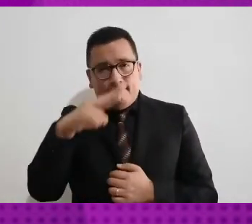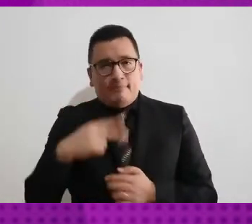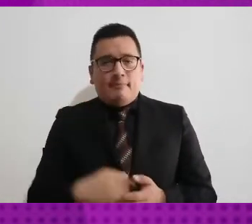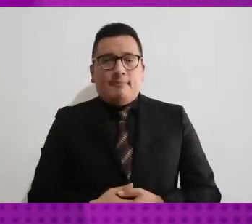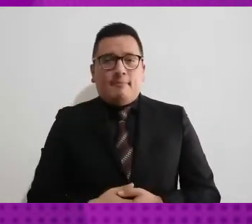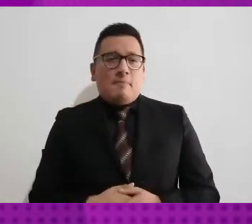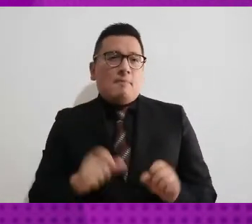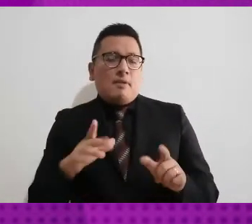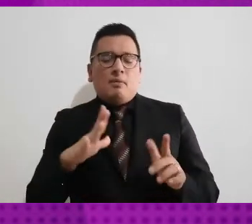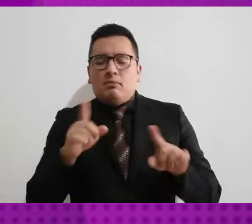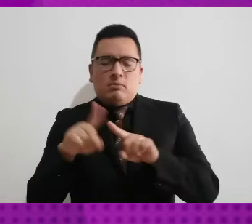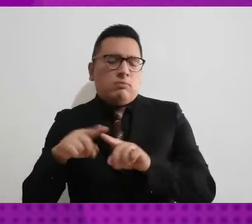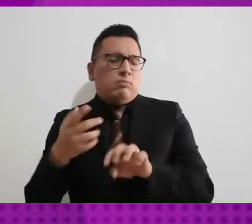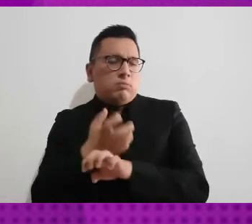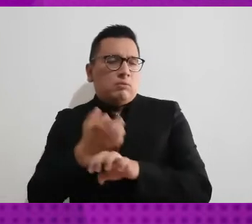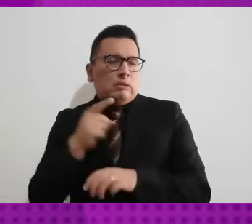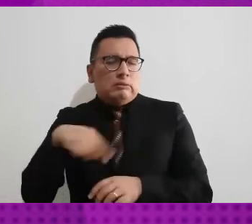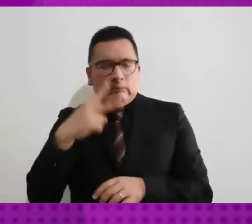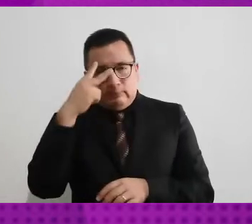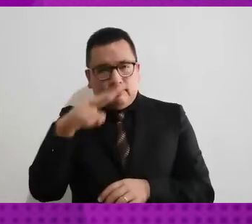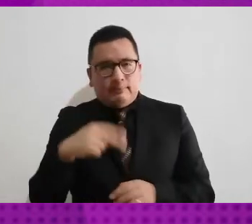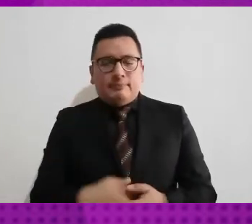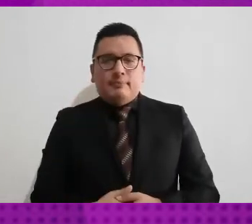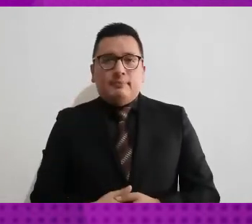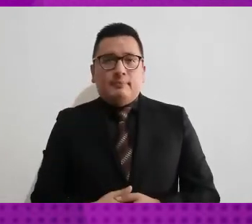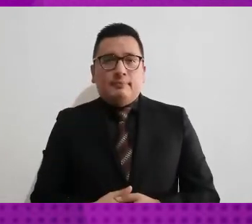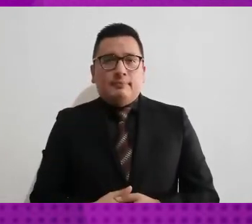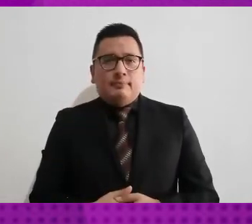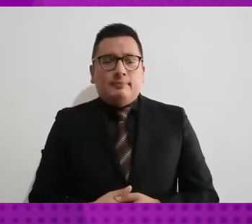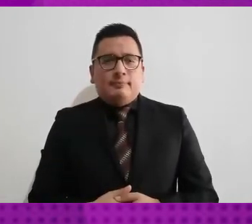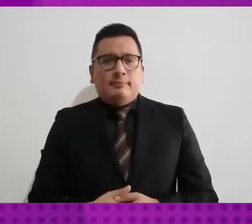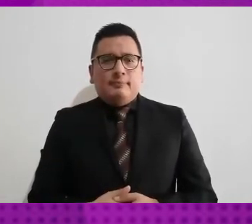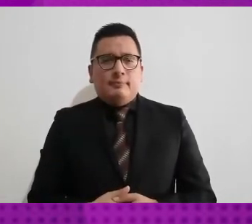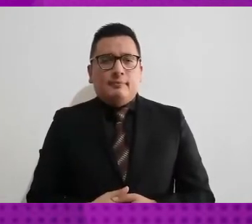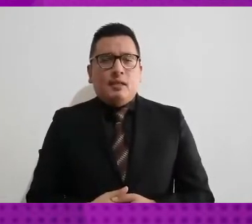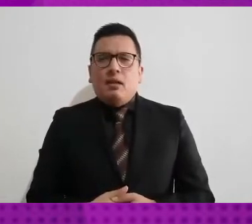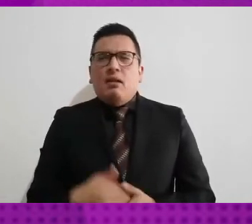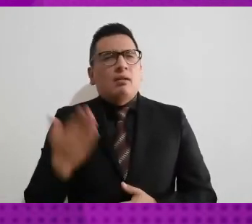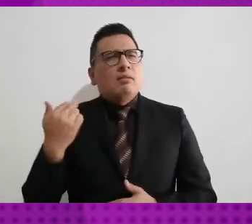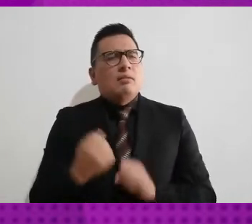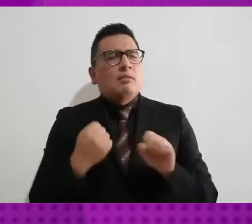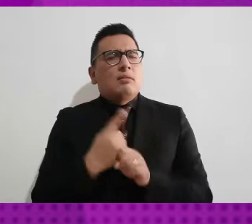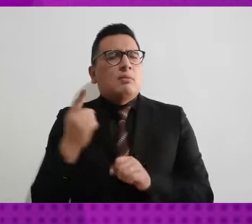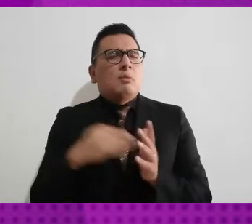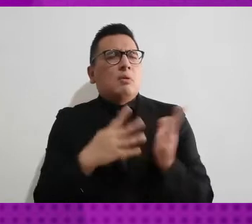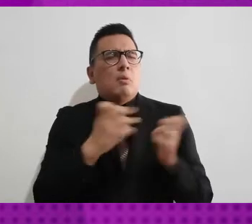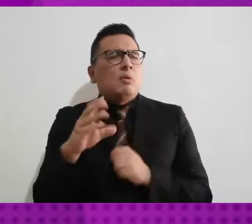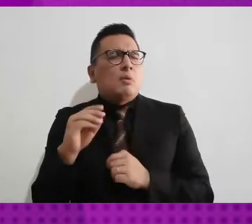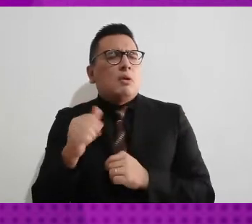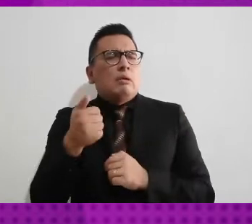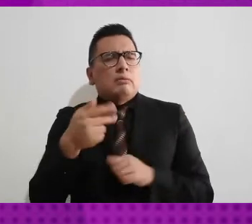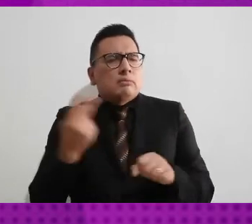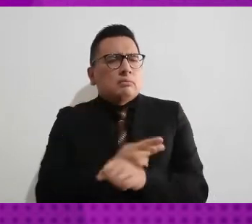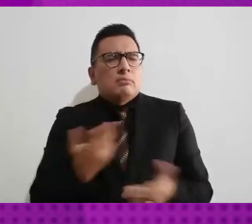nuestro país y en los distintos estados de la República. ¿Qué se generó en esa reforma? Pues